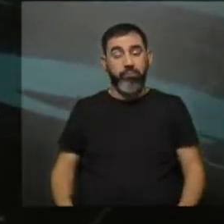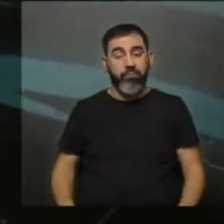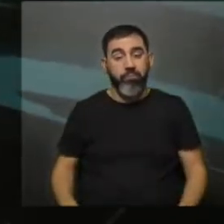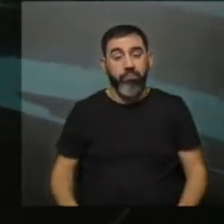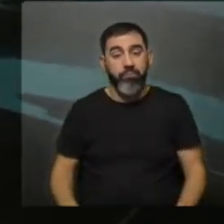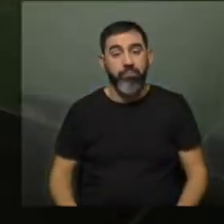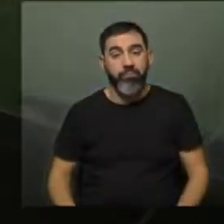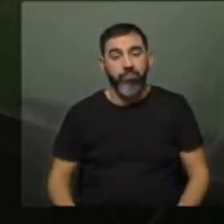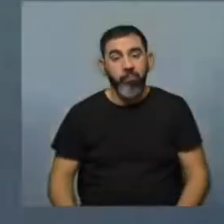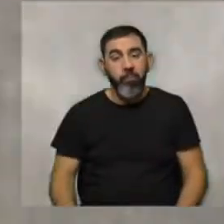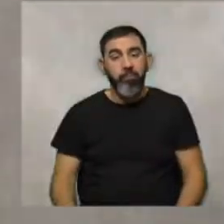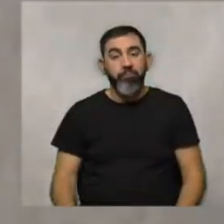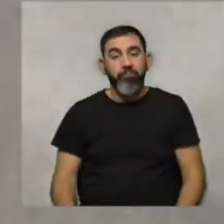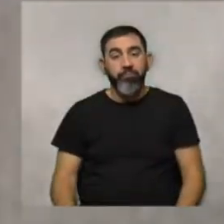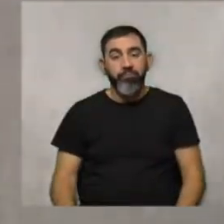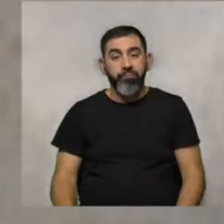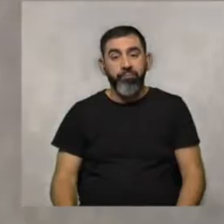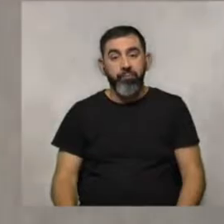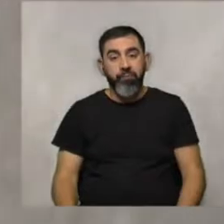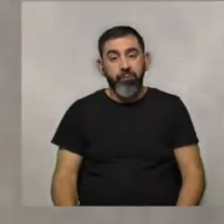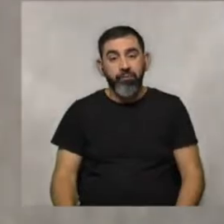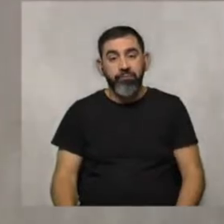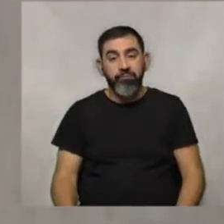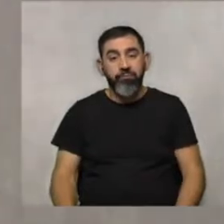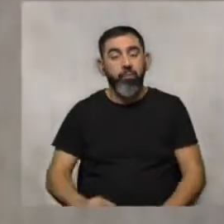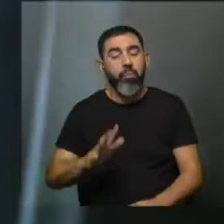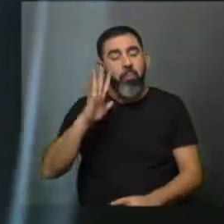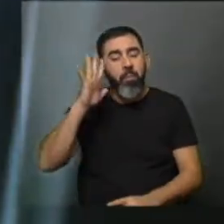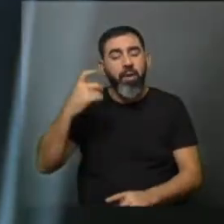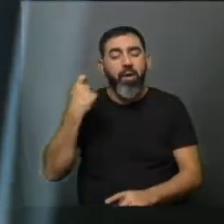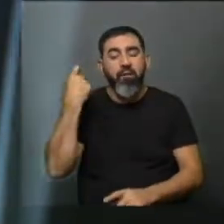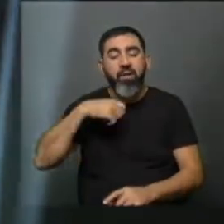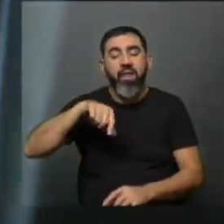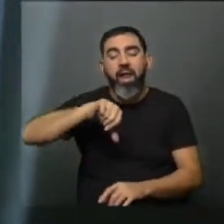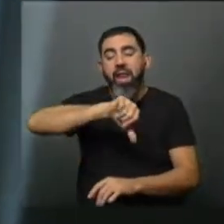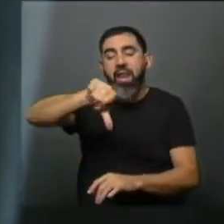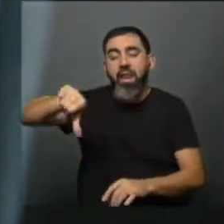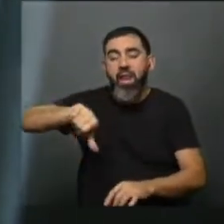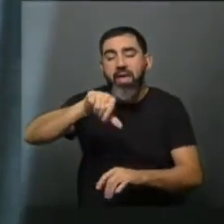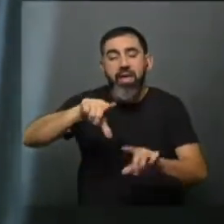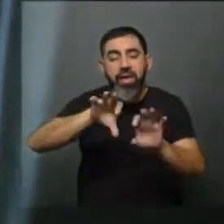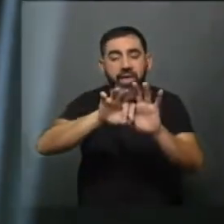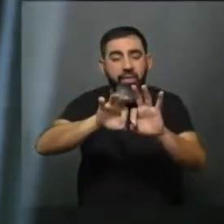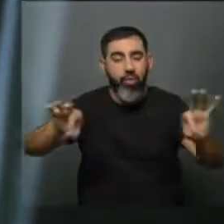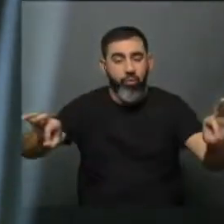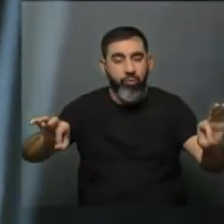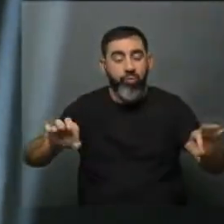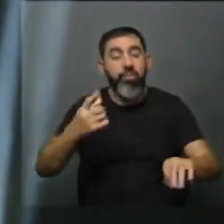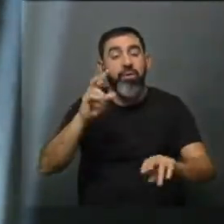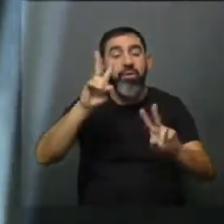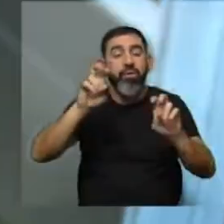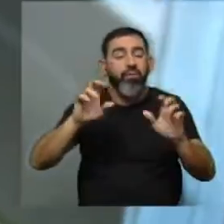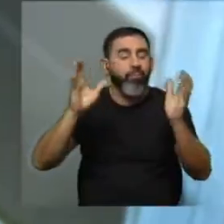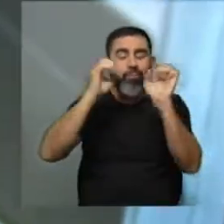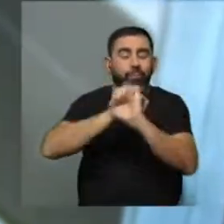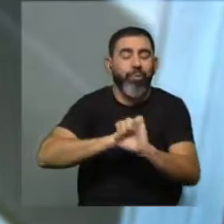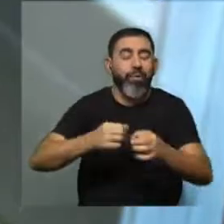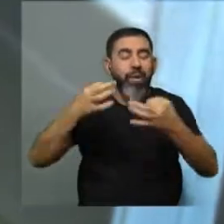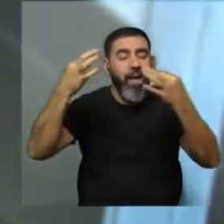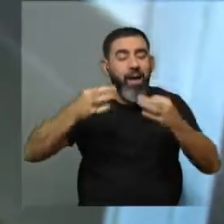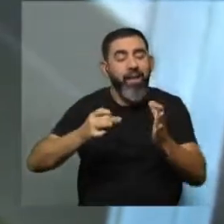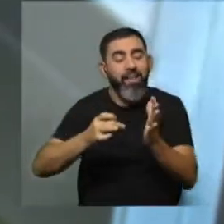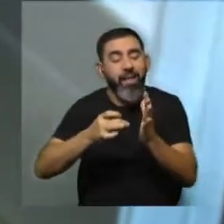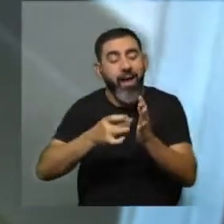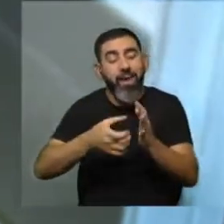realidad sería impensable que faltara líquido para las cañerías, pero el tema es que es imposible garantizar una calidad